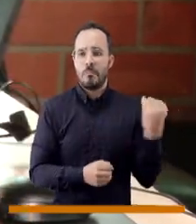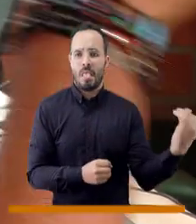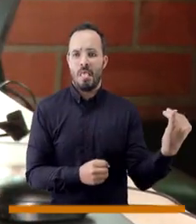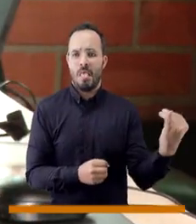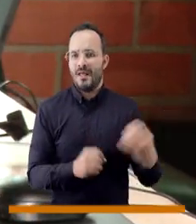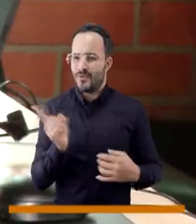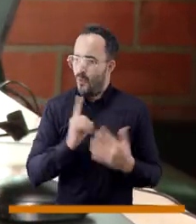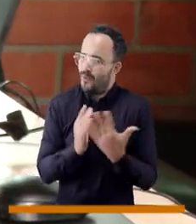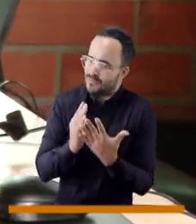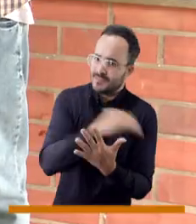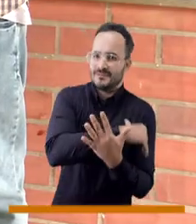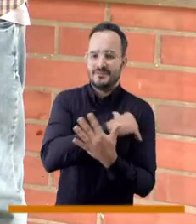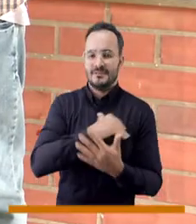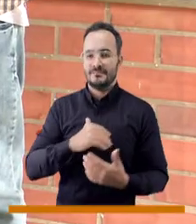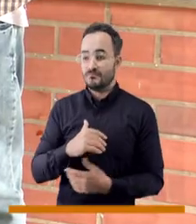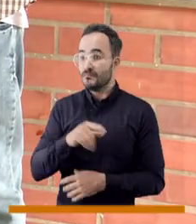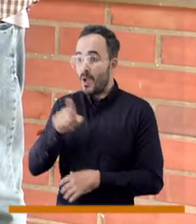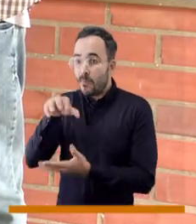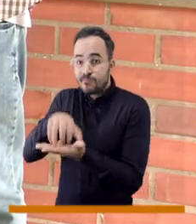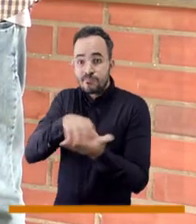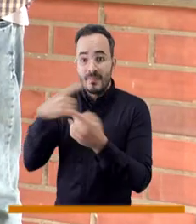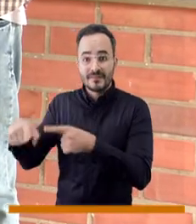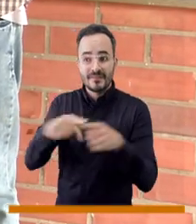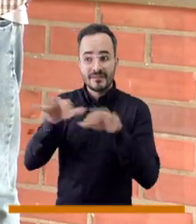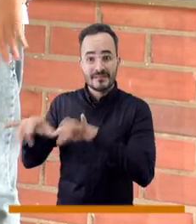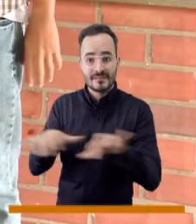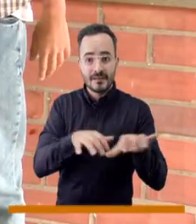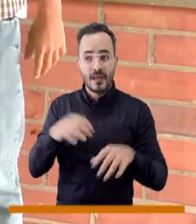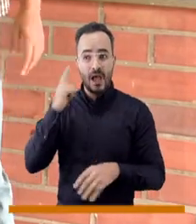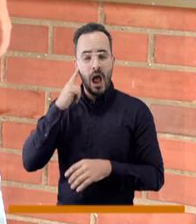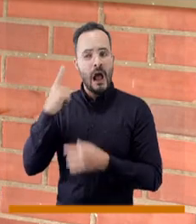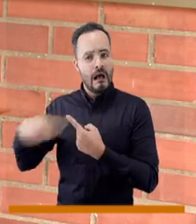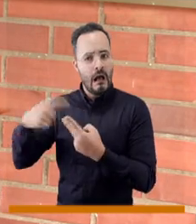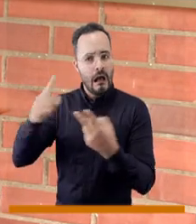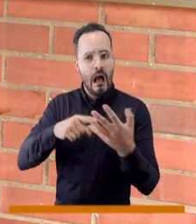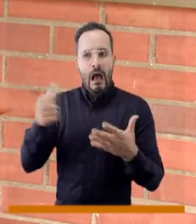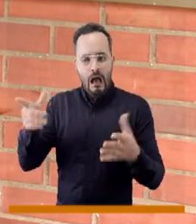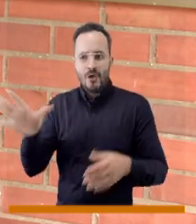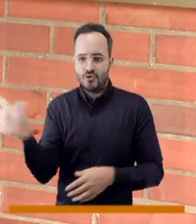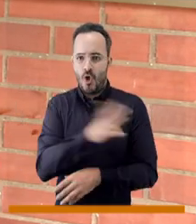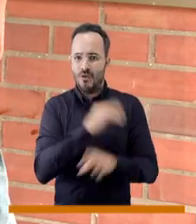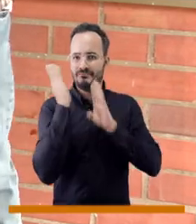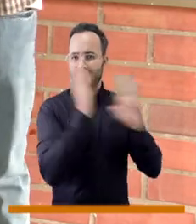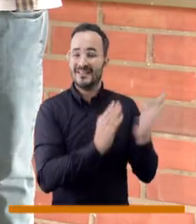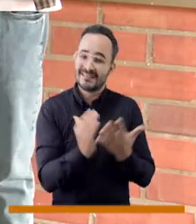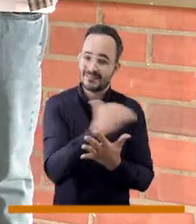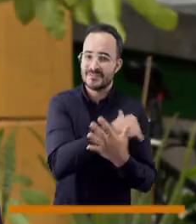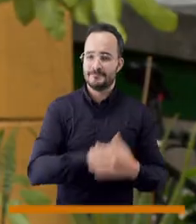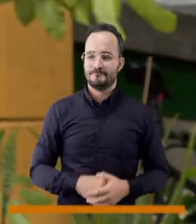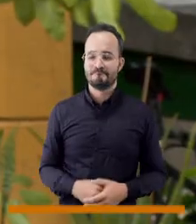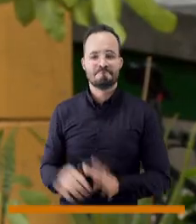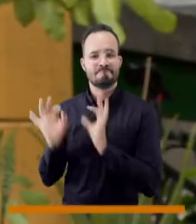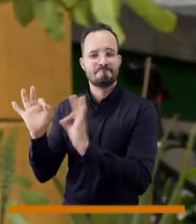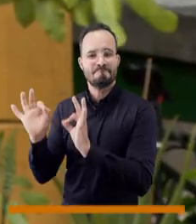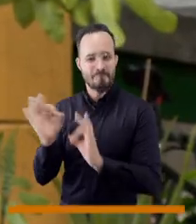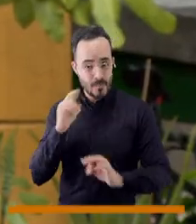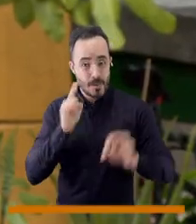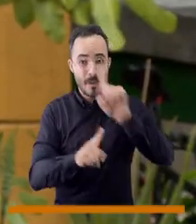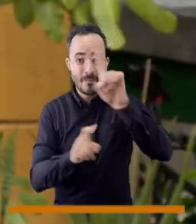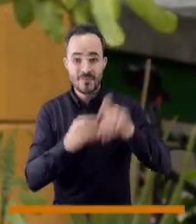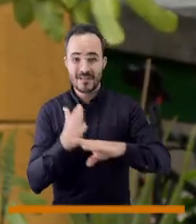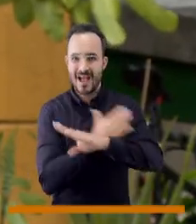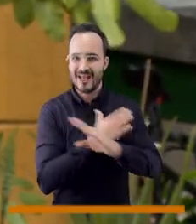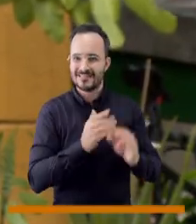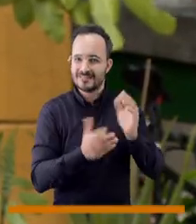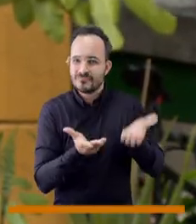que todas las secretarías se preocupen por los derechos y la garantía de estos. Y llega el momento de volver con nuestra pregunta